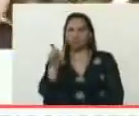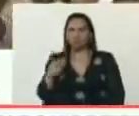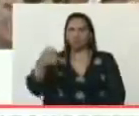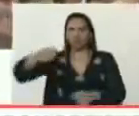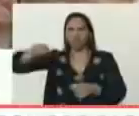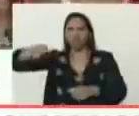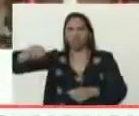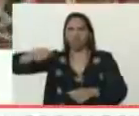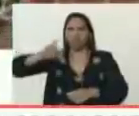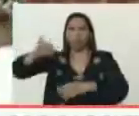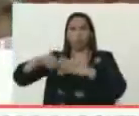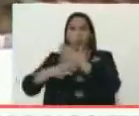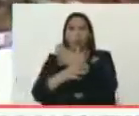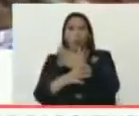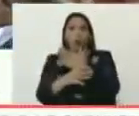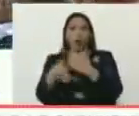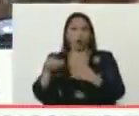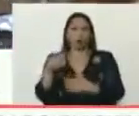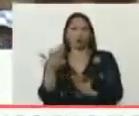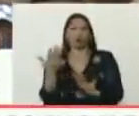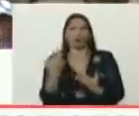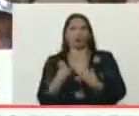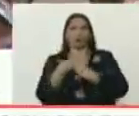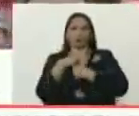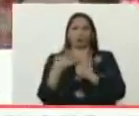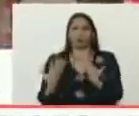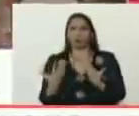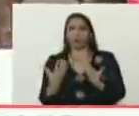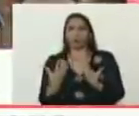Ese dicho muy elegante para hacer ese rabo de paja, ¿vale?